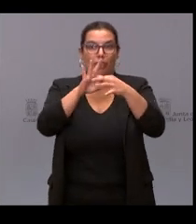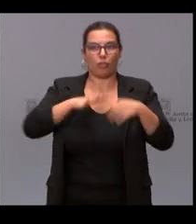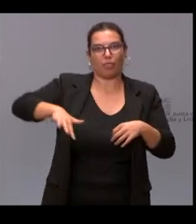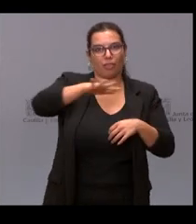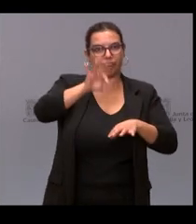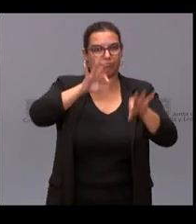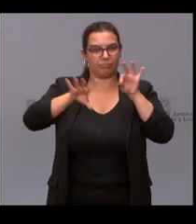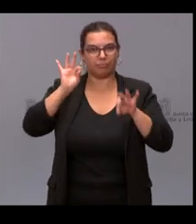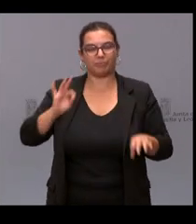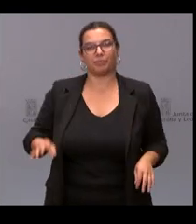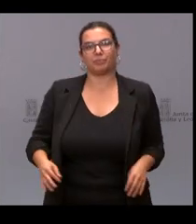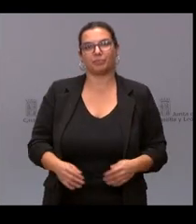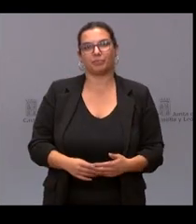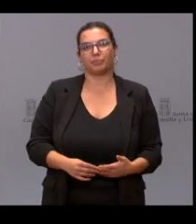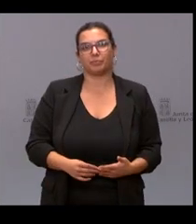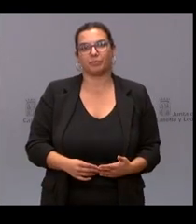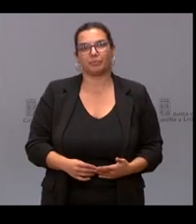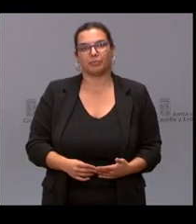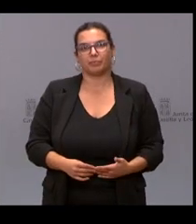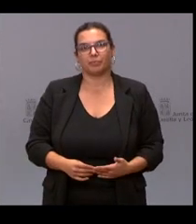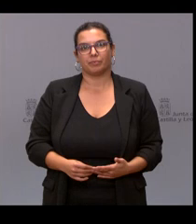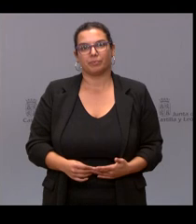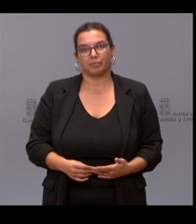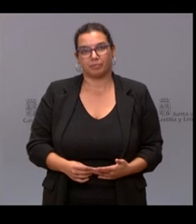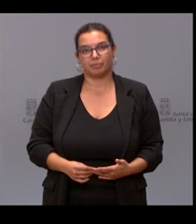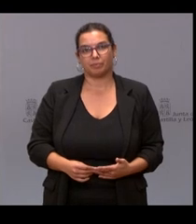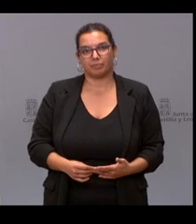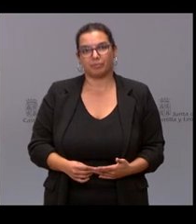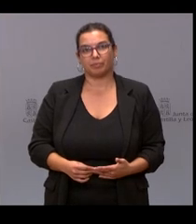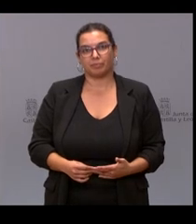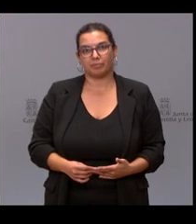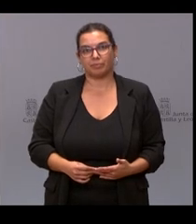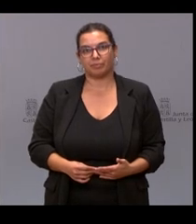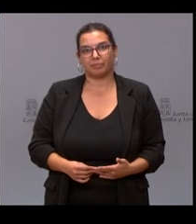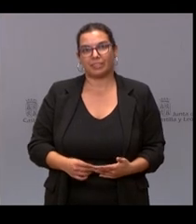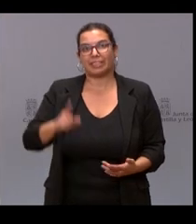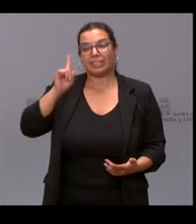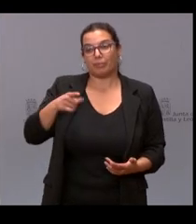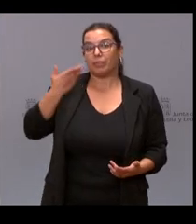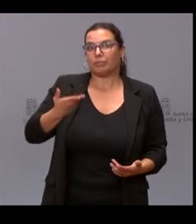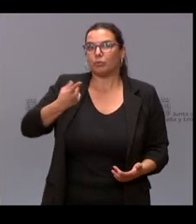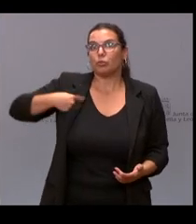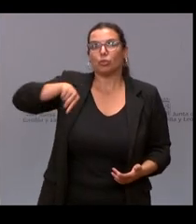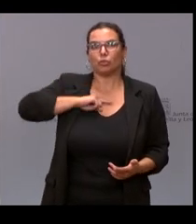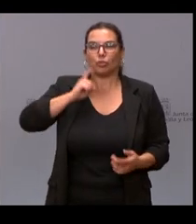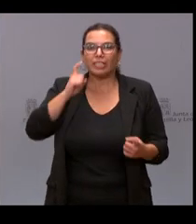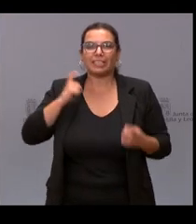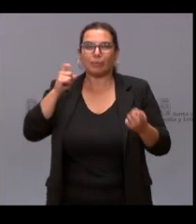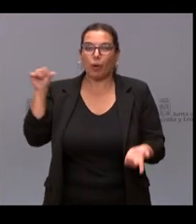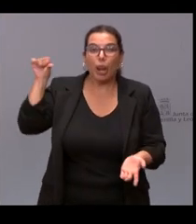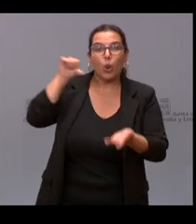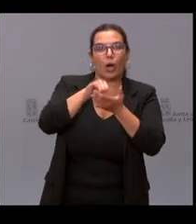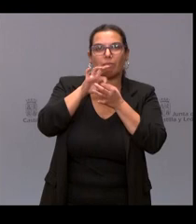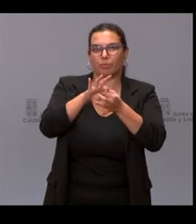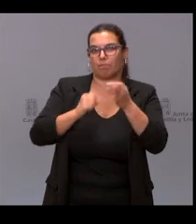And it's also very important to be as local as possible. Y al mismo tiempo tenemos la prioridad de ser lo más locales posibles.